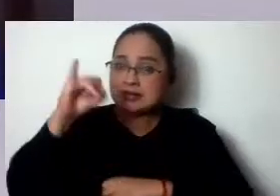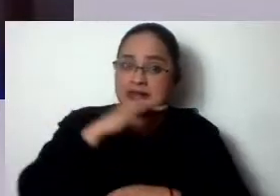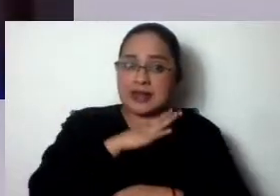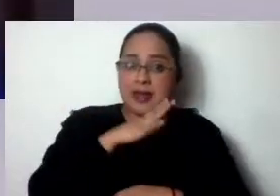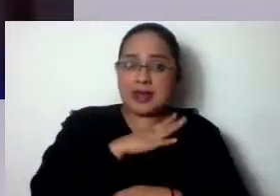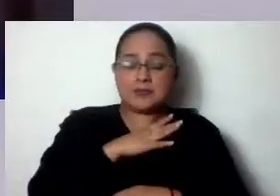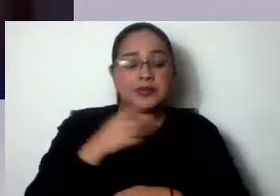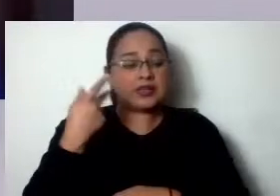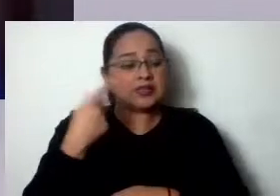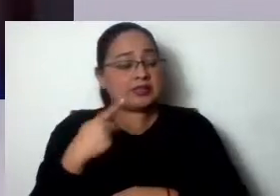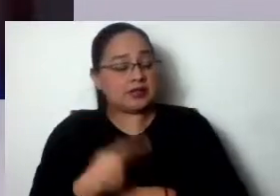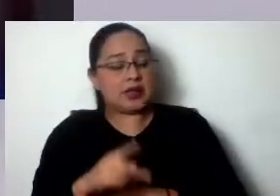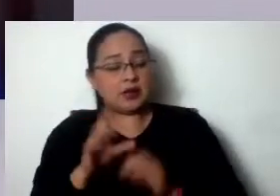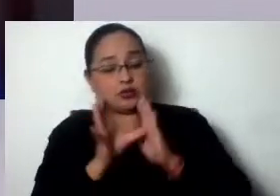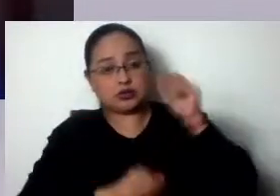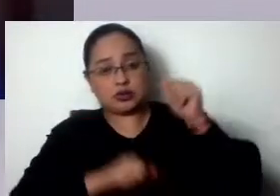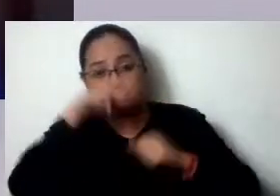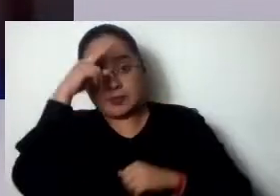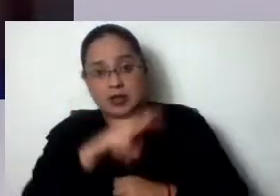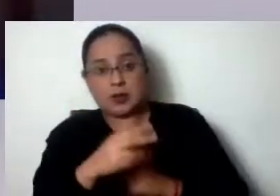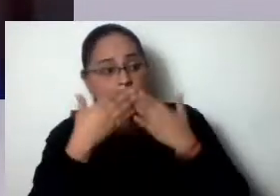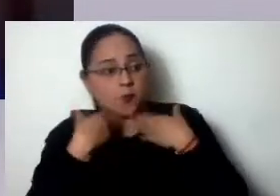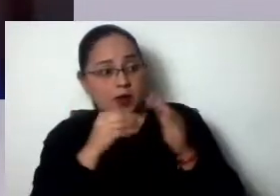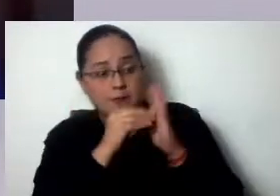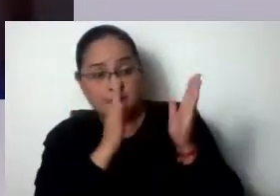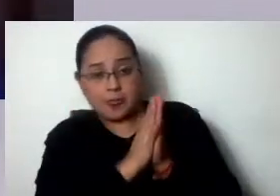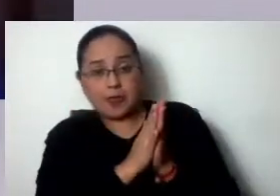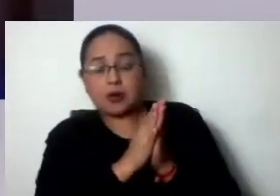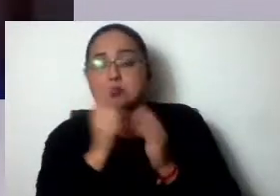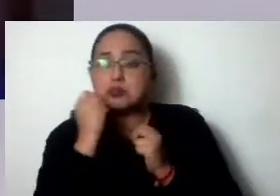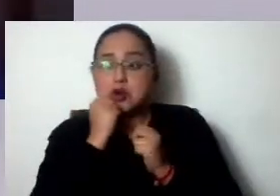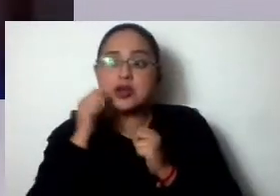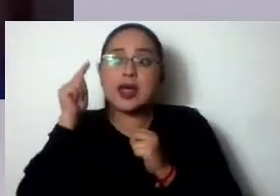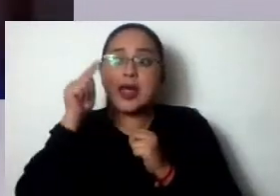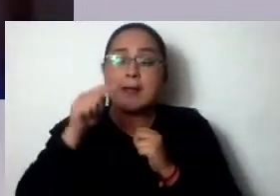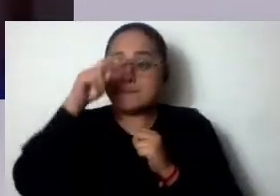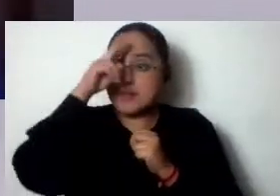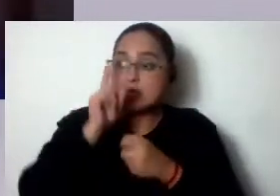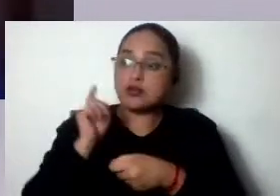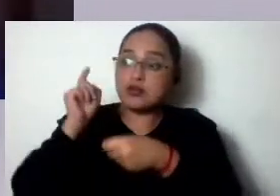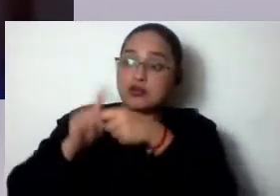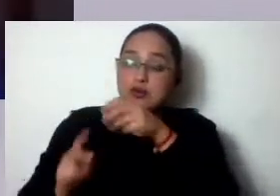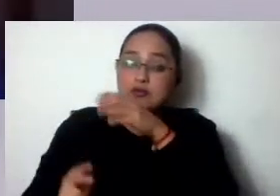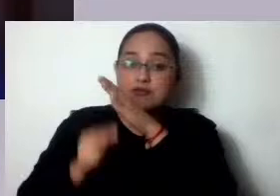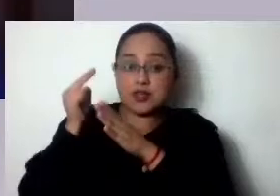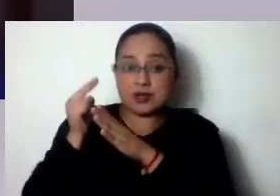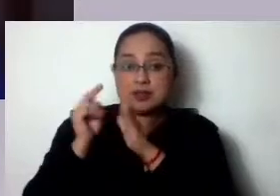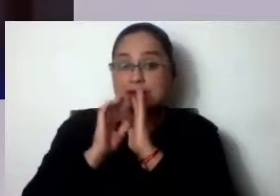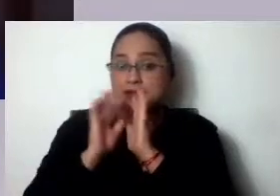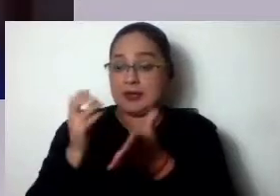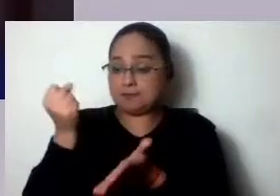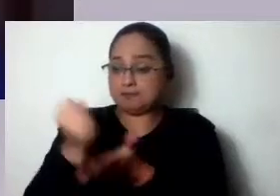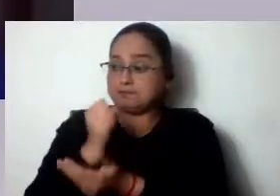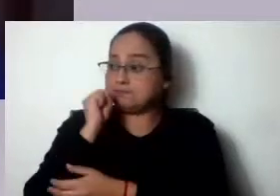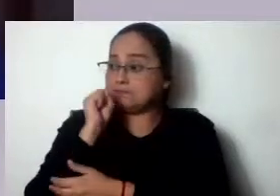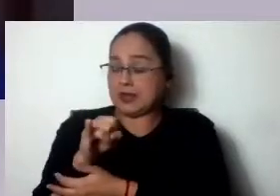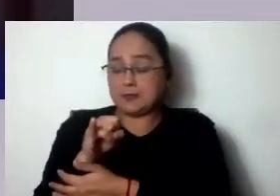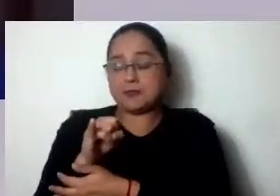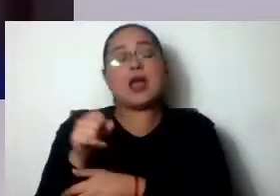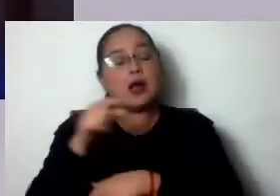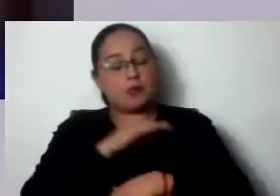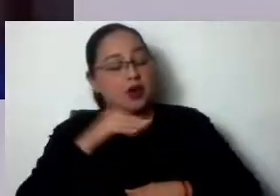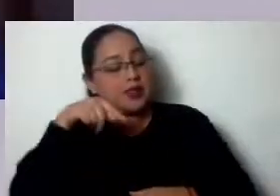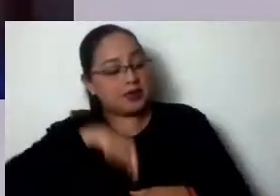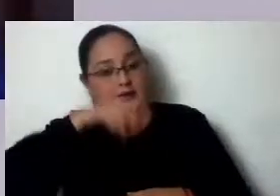reconocidos en la constitución baste que esos tratados internacionales el estado mexicano sea parte de ellos mientras que